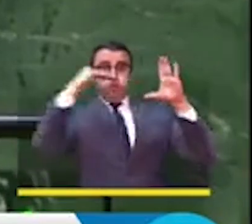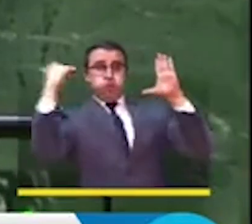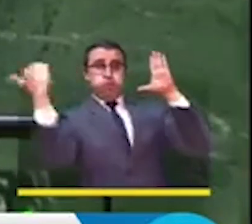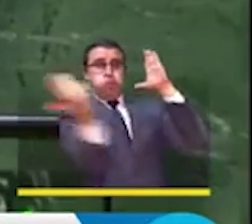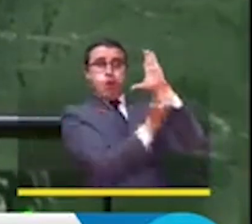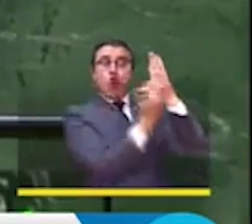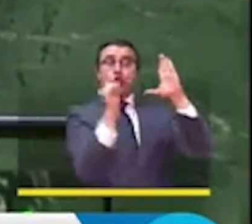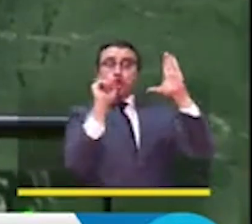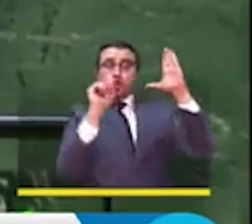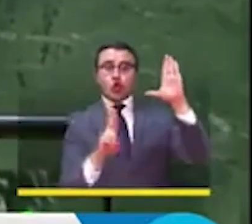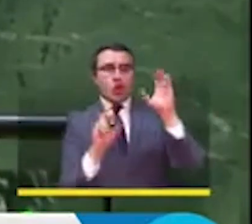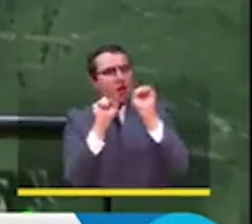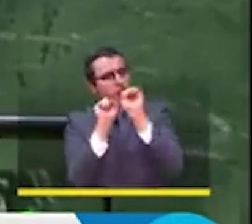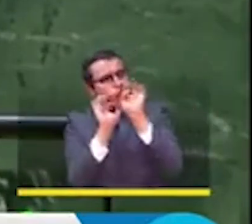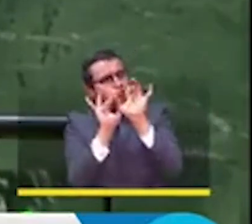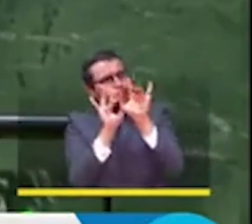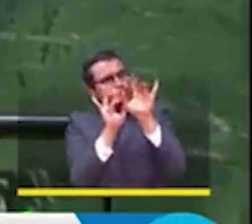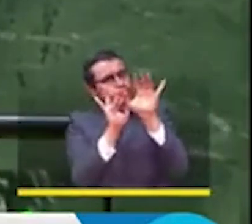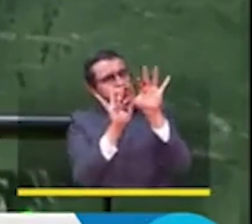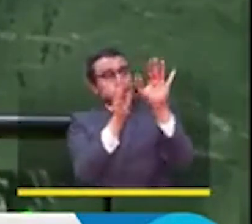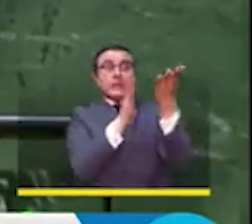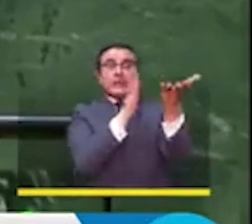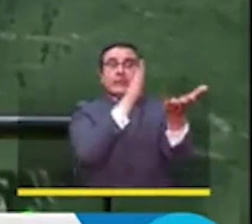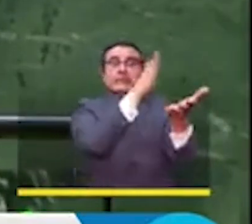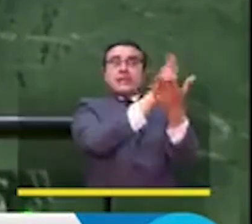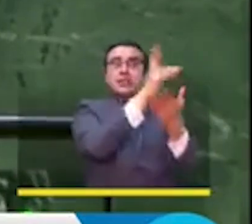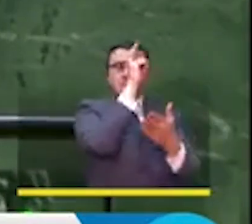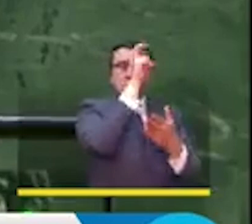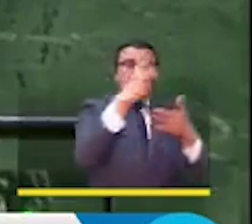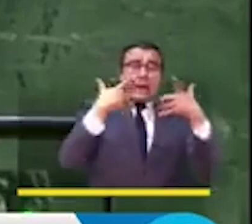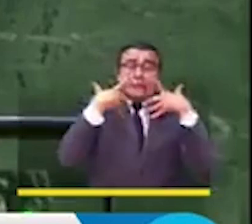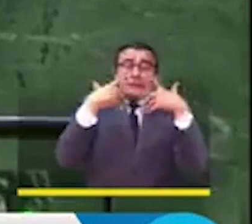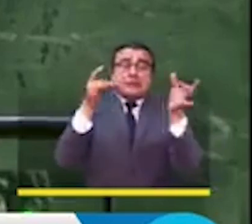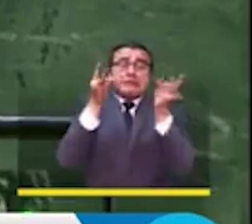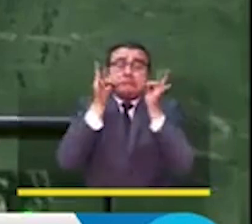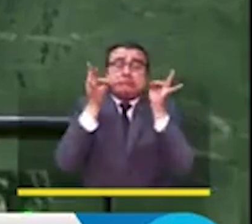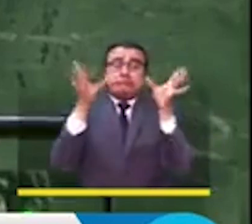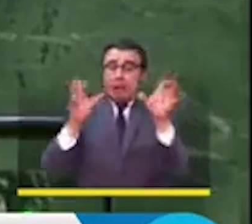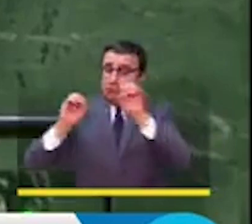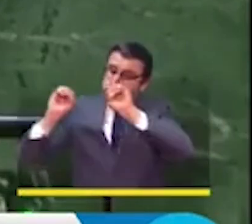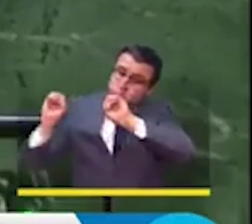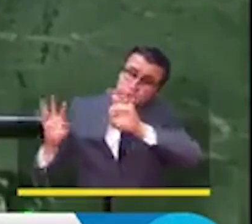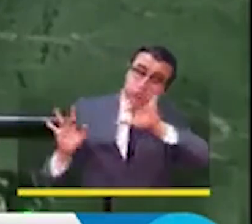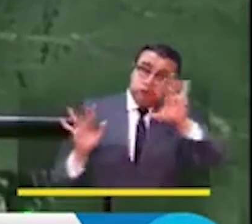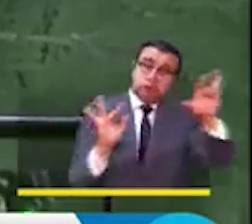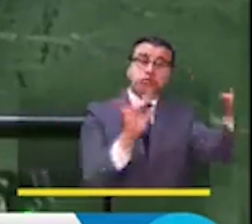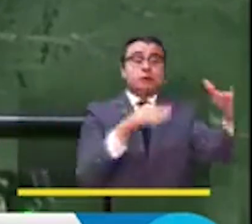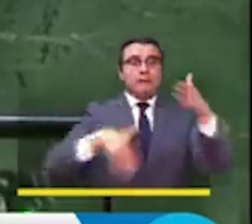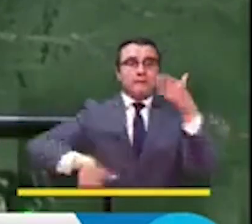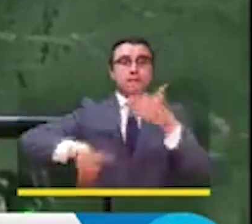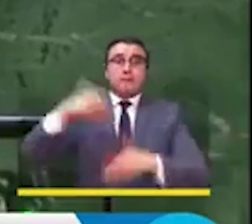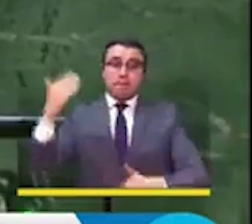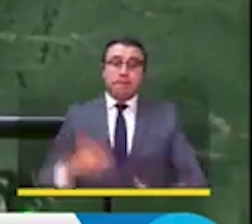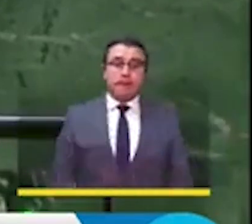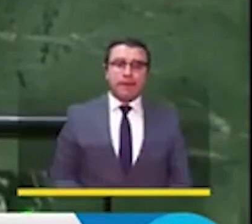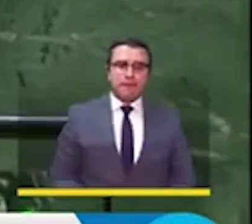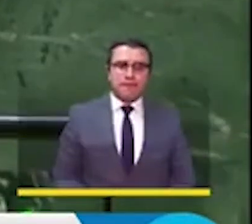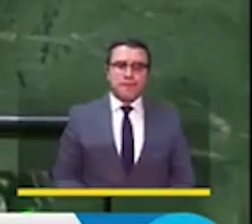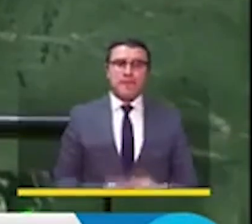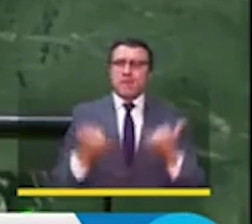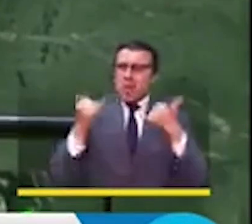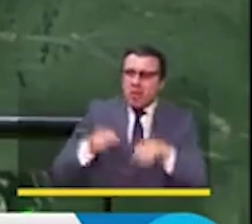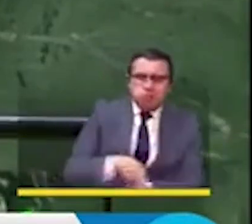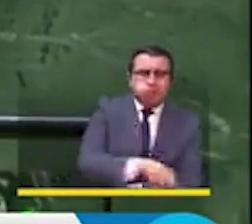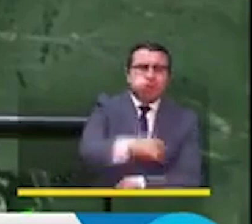norte. Es el éxodo de la humanidad que ha comenzado. Hoy son decenas de